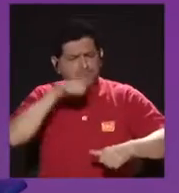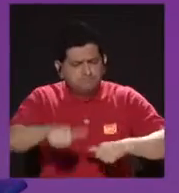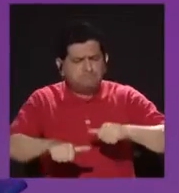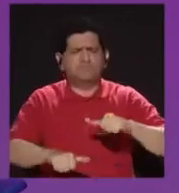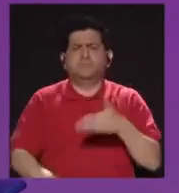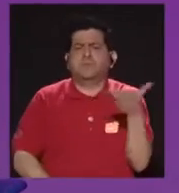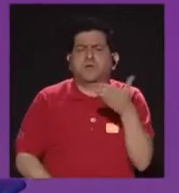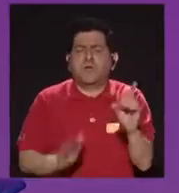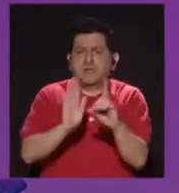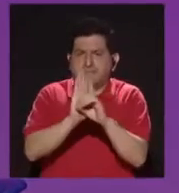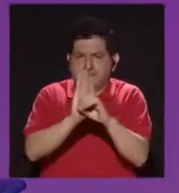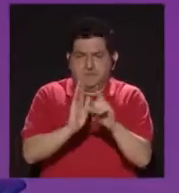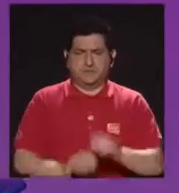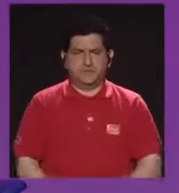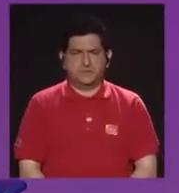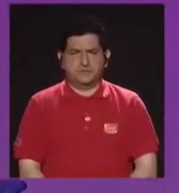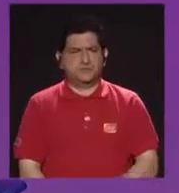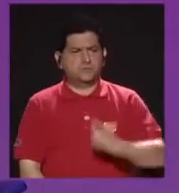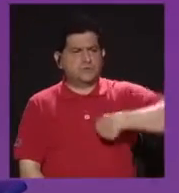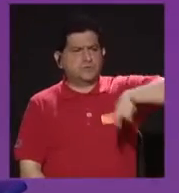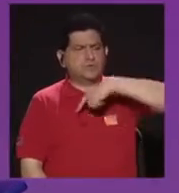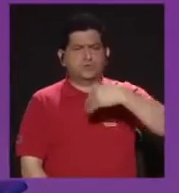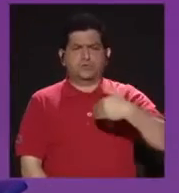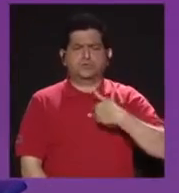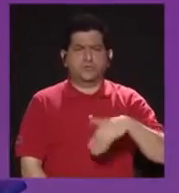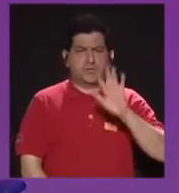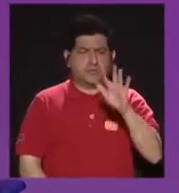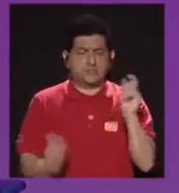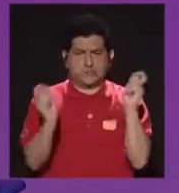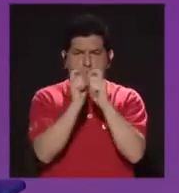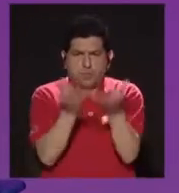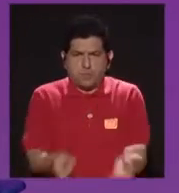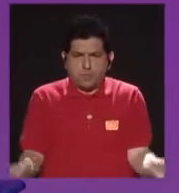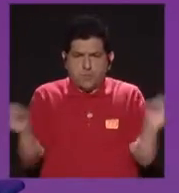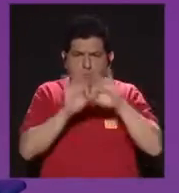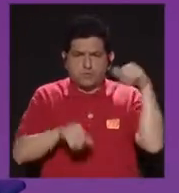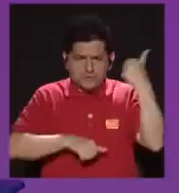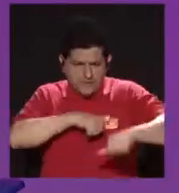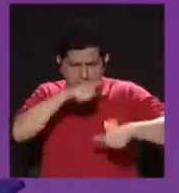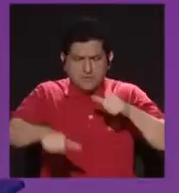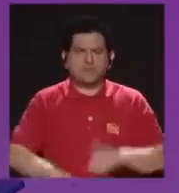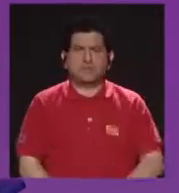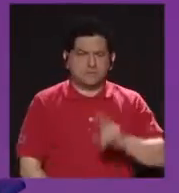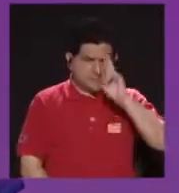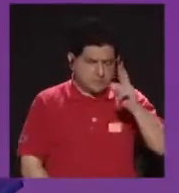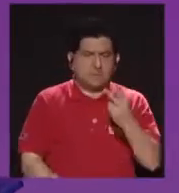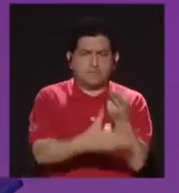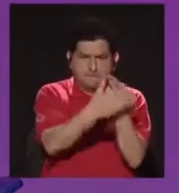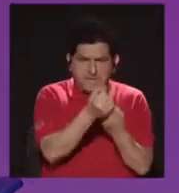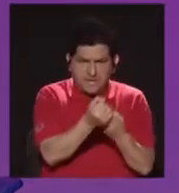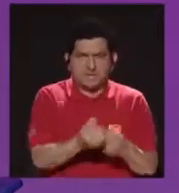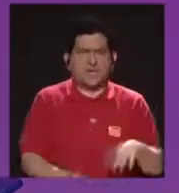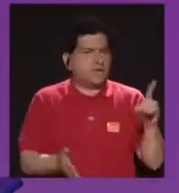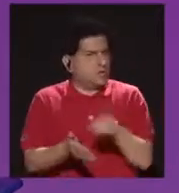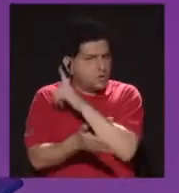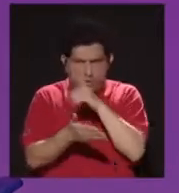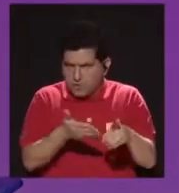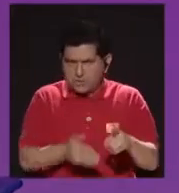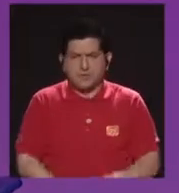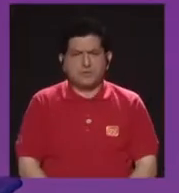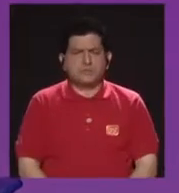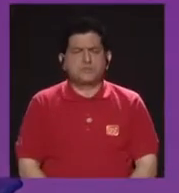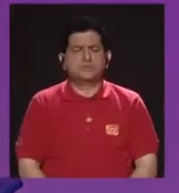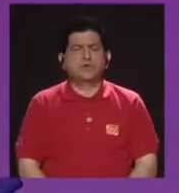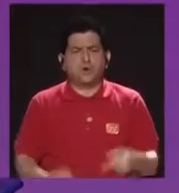derechos tenemos cinco aspectos importantes por los que luchamos reconocimiento parejas no discriminación y crímenes de